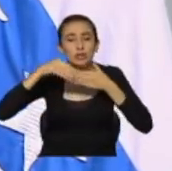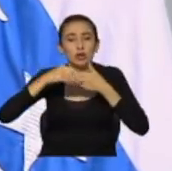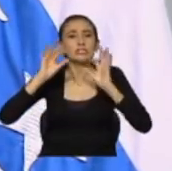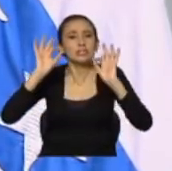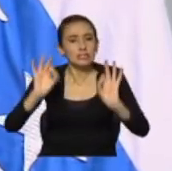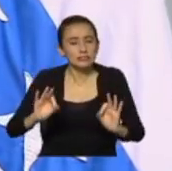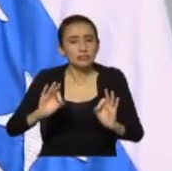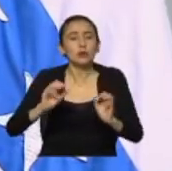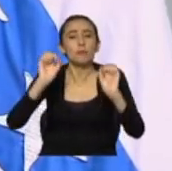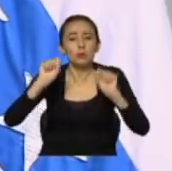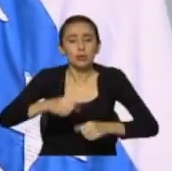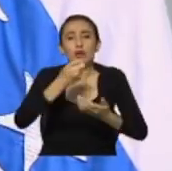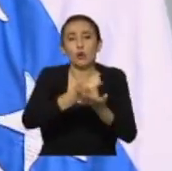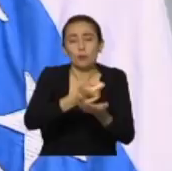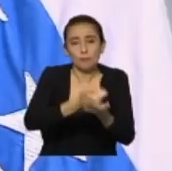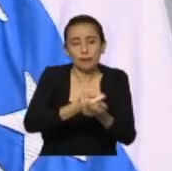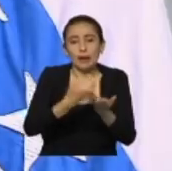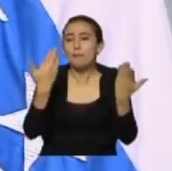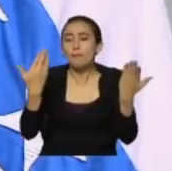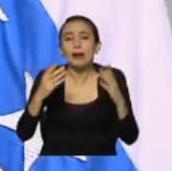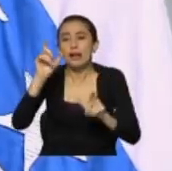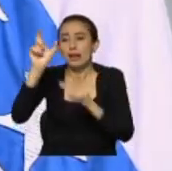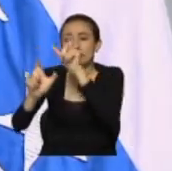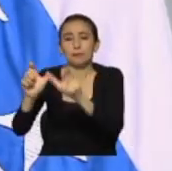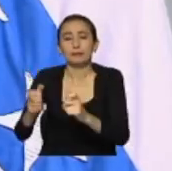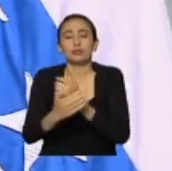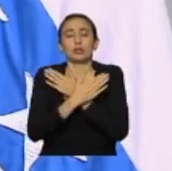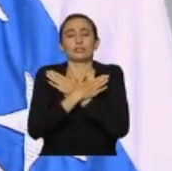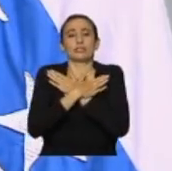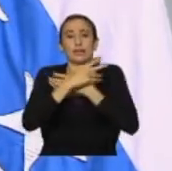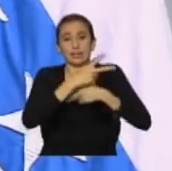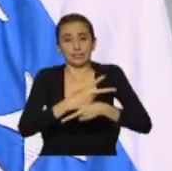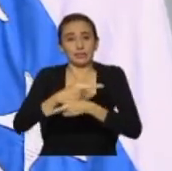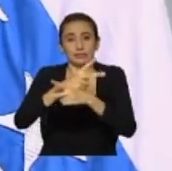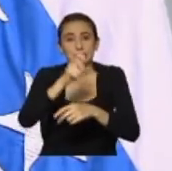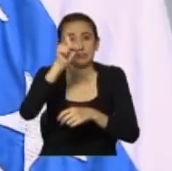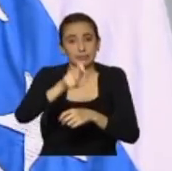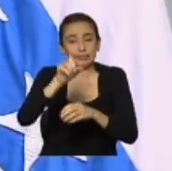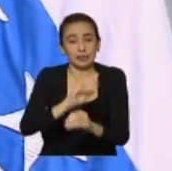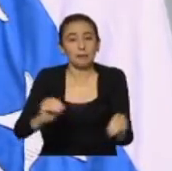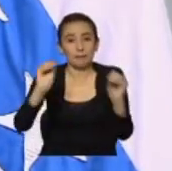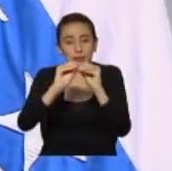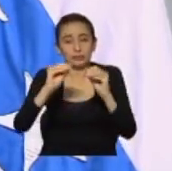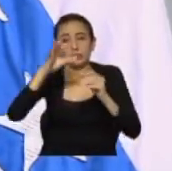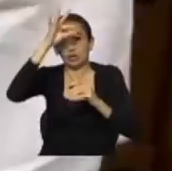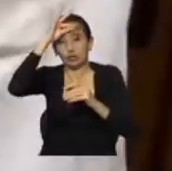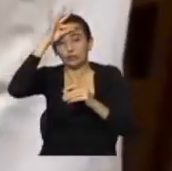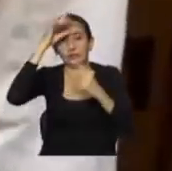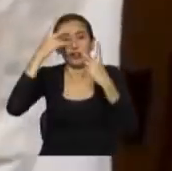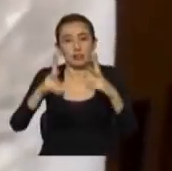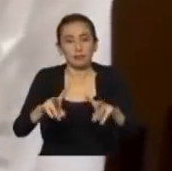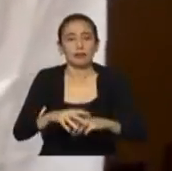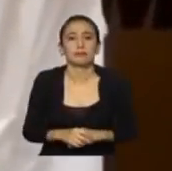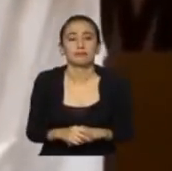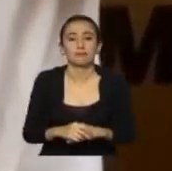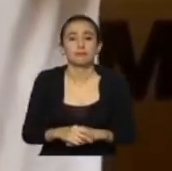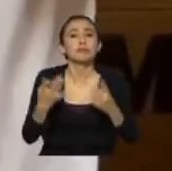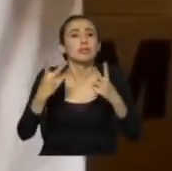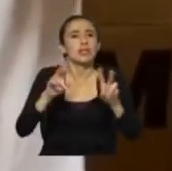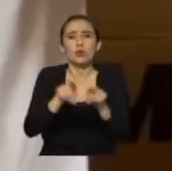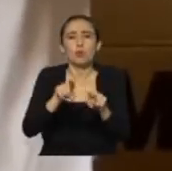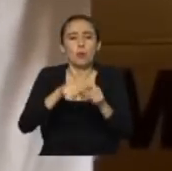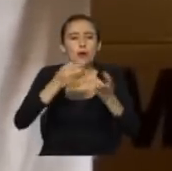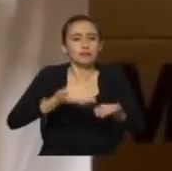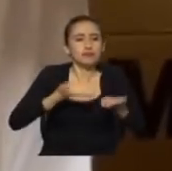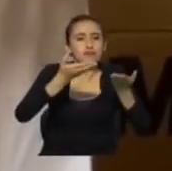de unidades de cuidados intensivos equipos de bioseguridad más pruebas y hospital móvil entregamos 500